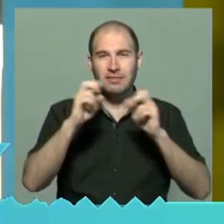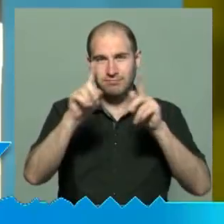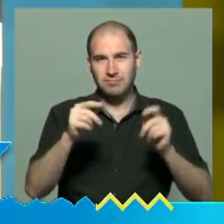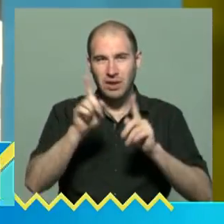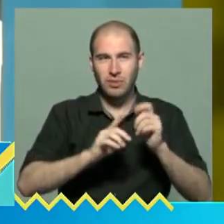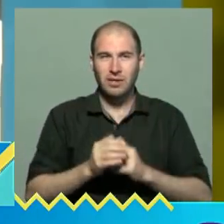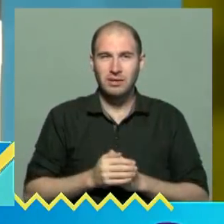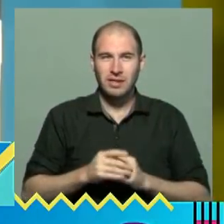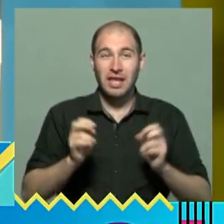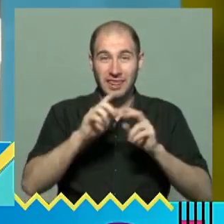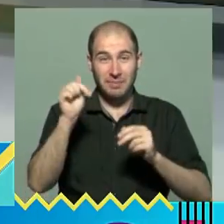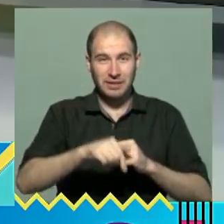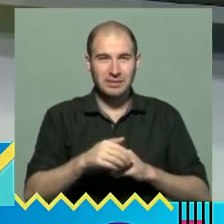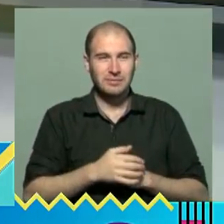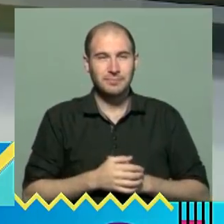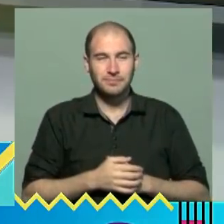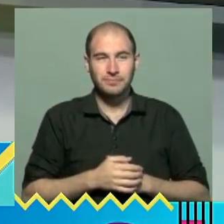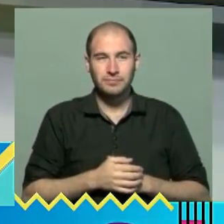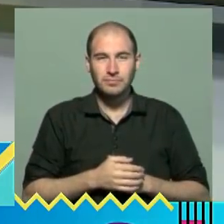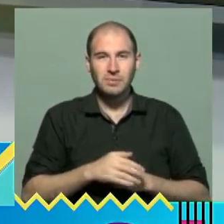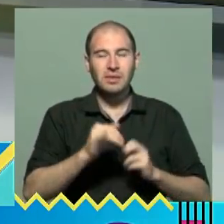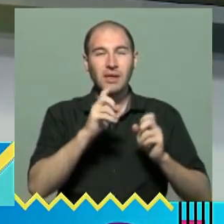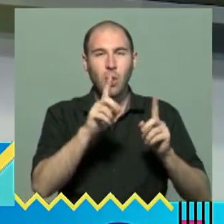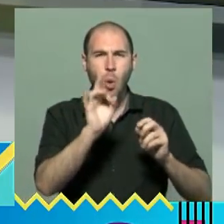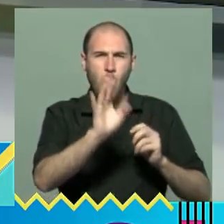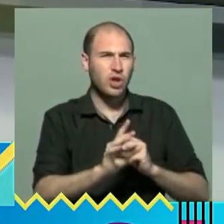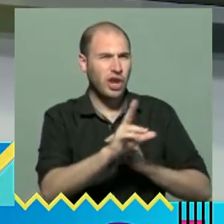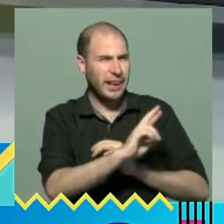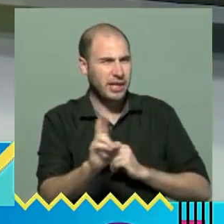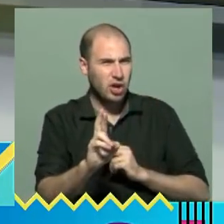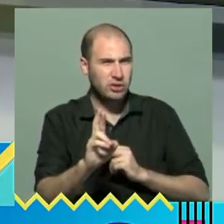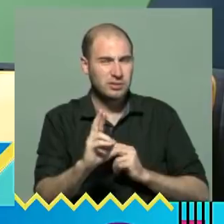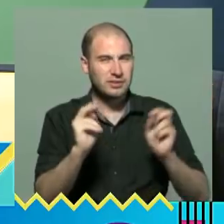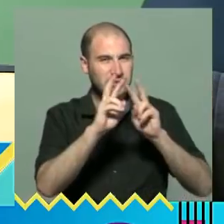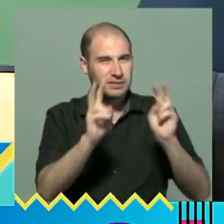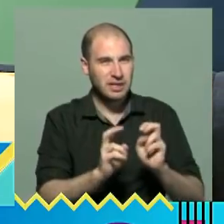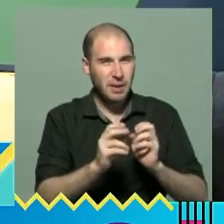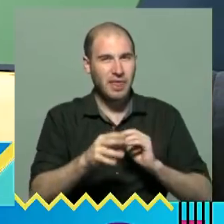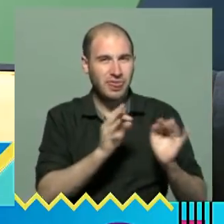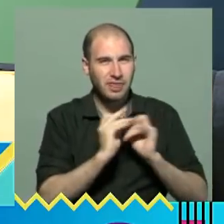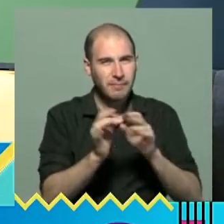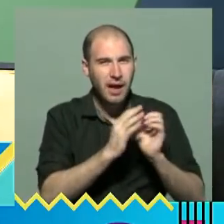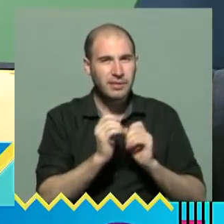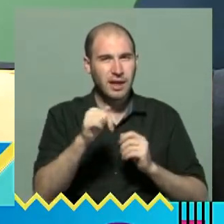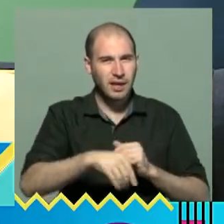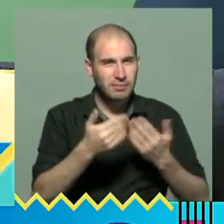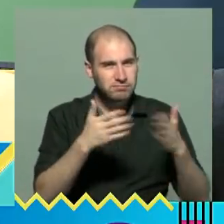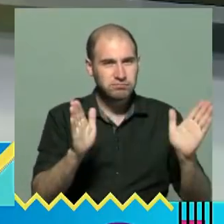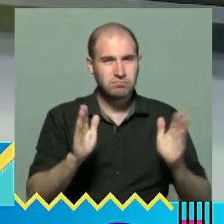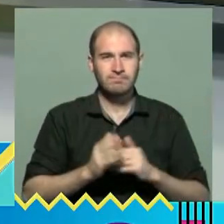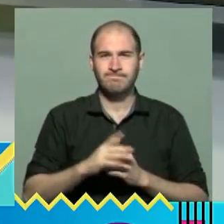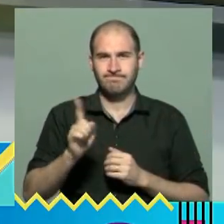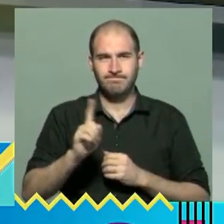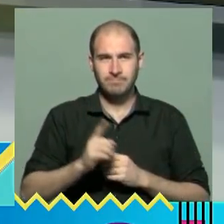cosas y una era Así es, ¿tiene que ver solo con lo religioso el tema de este debate que se abre hoy? No,